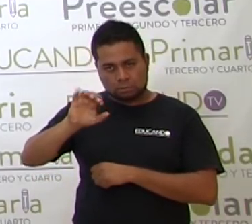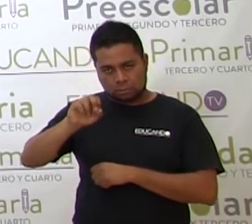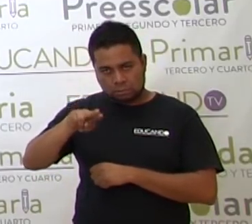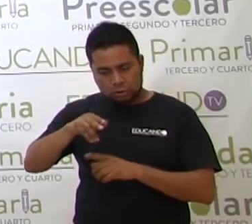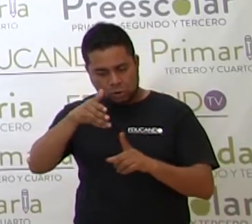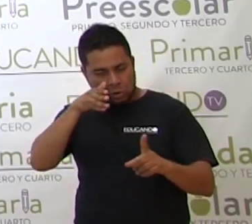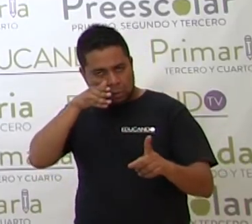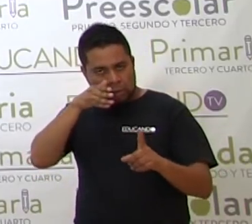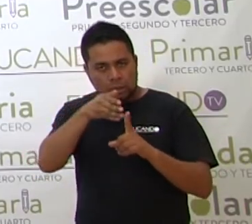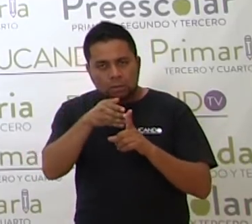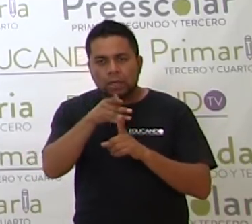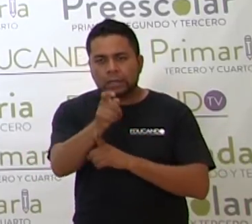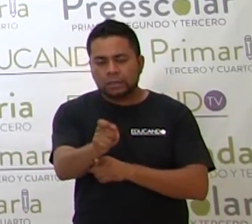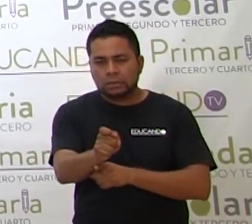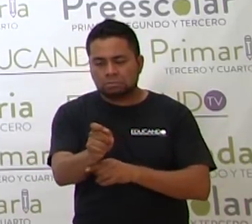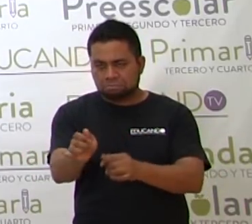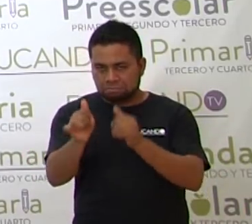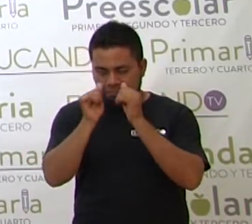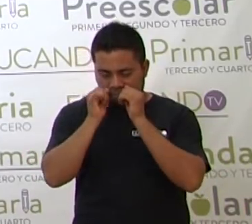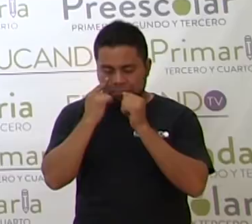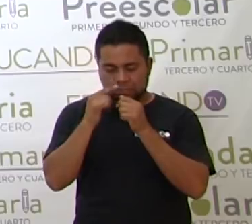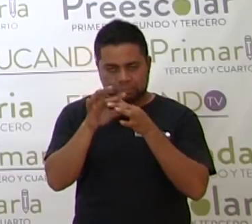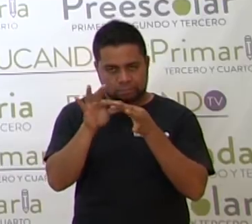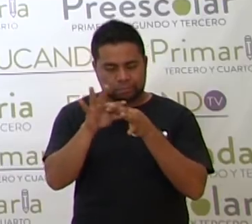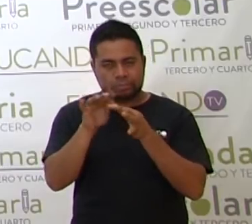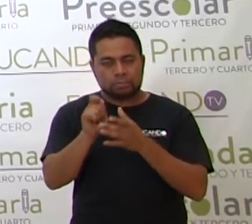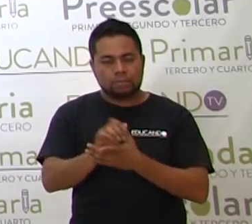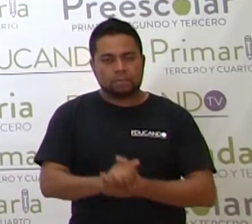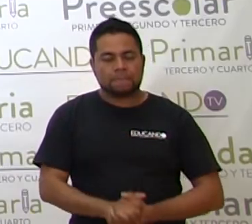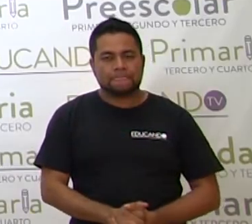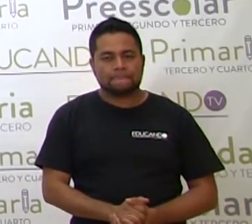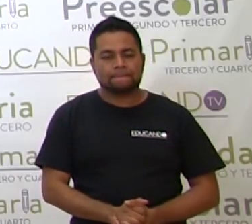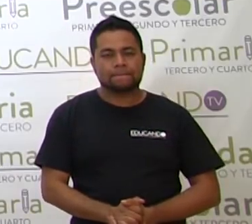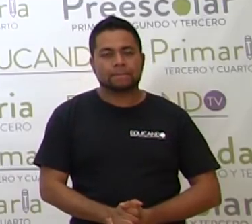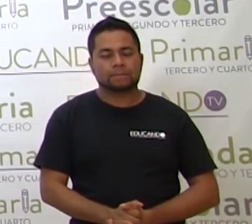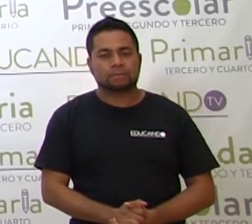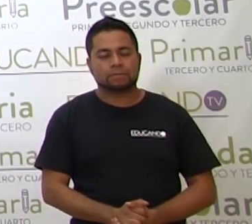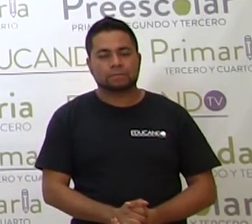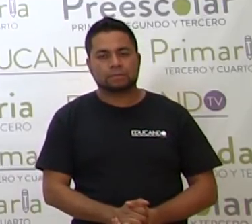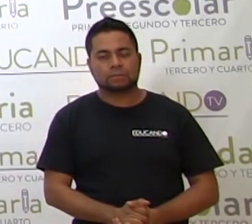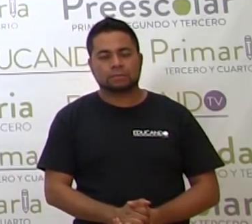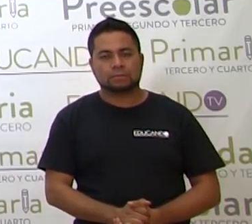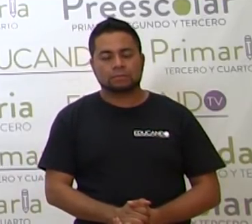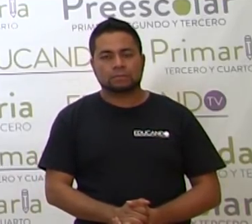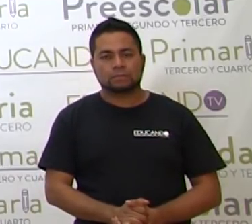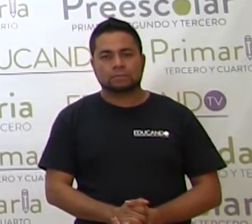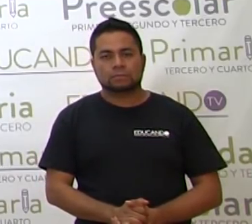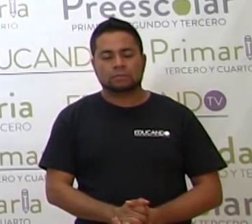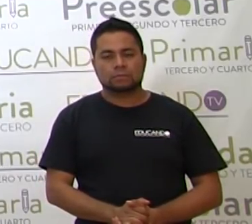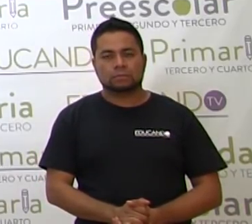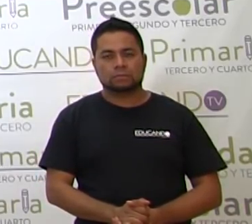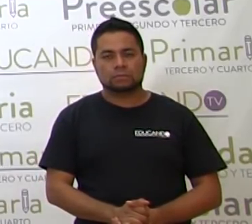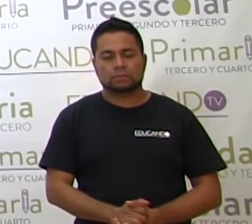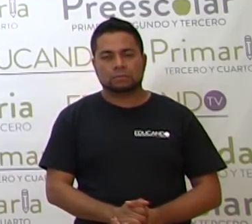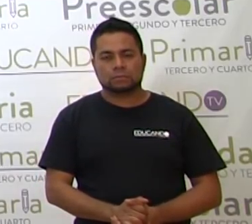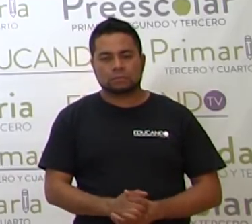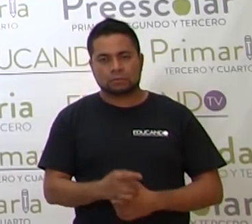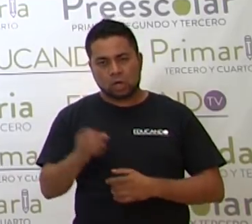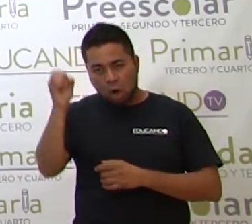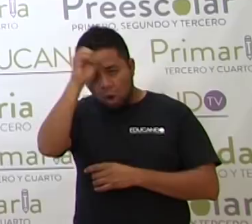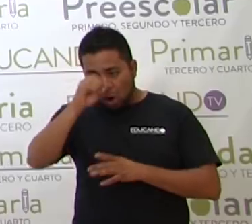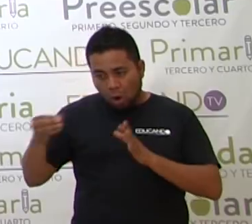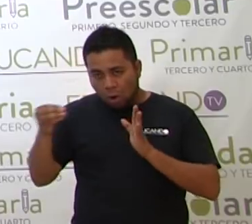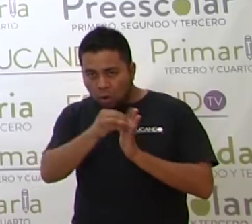La descripción objetiva no expresa, bien,